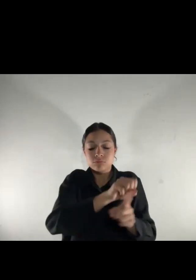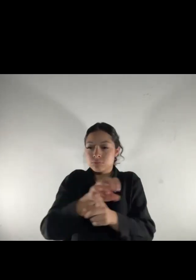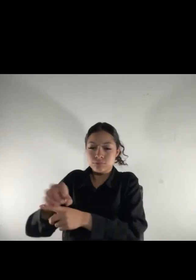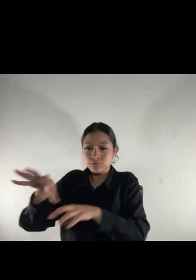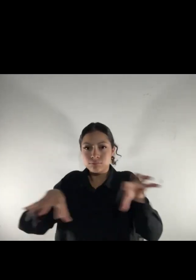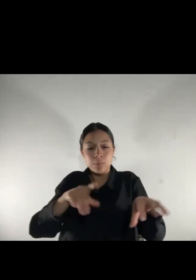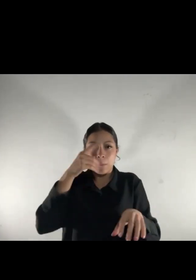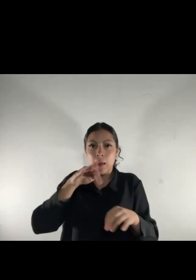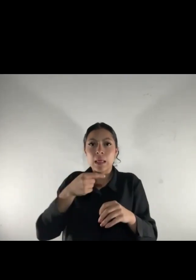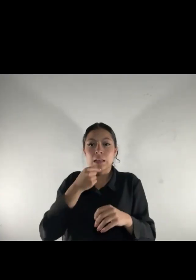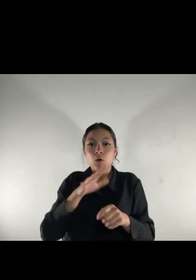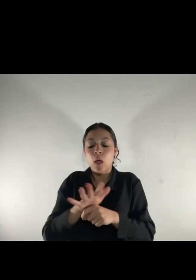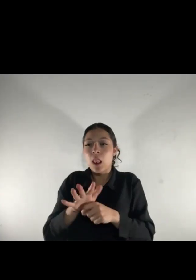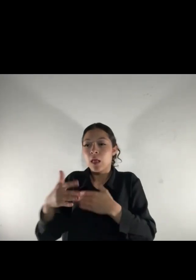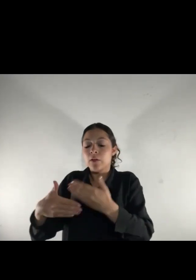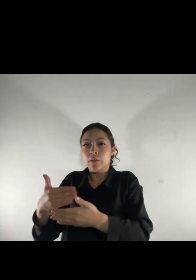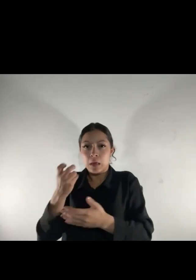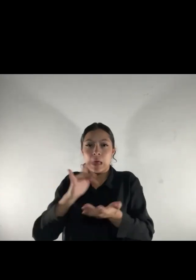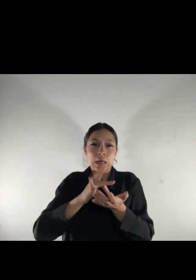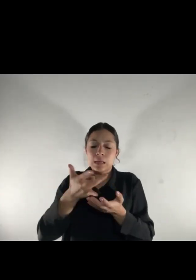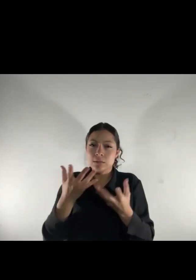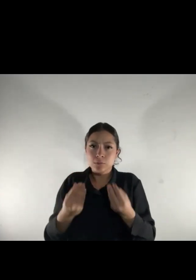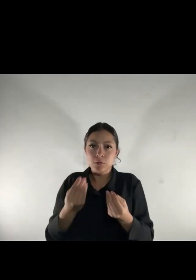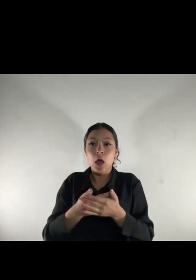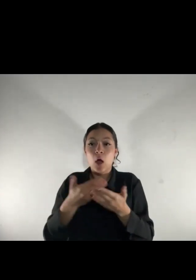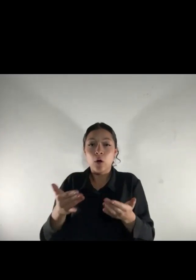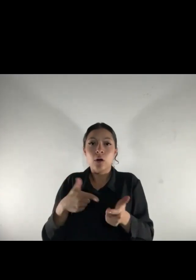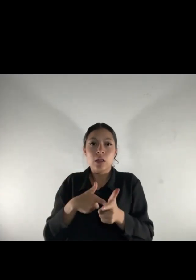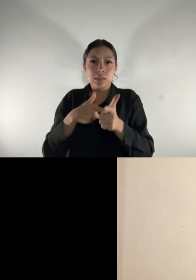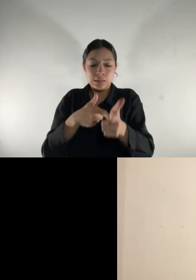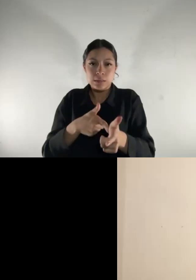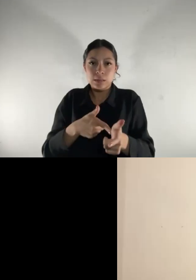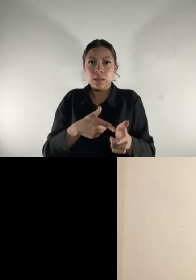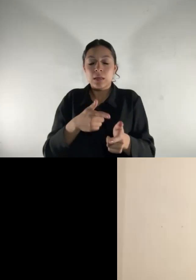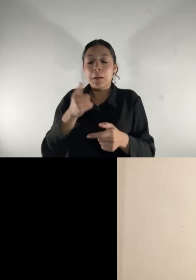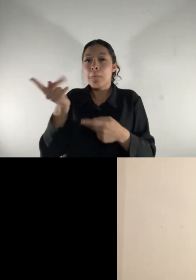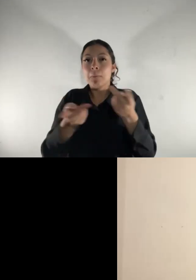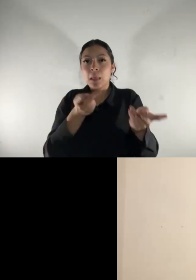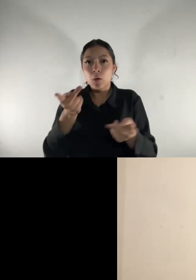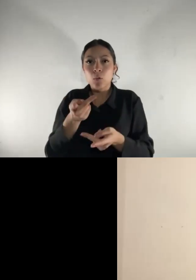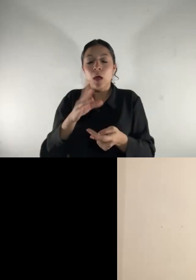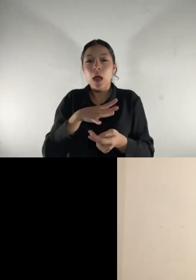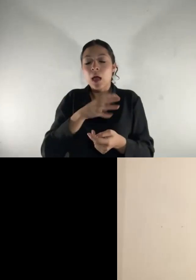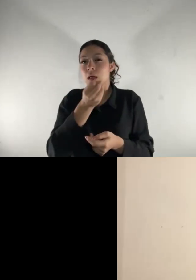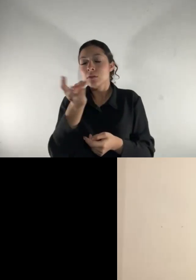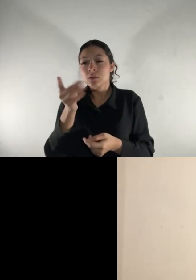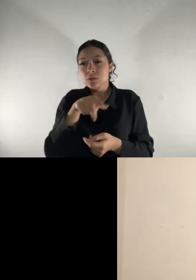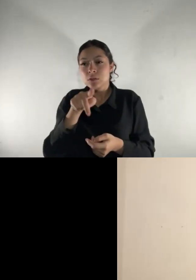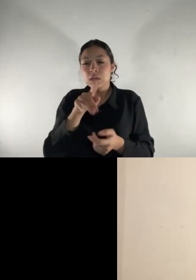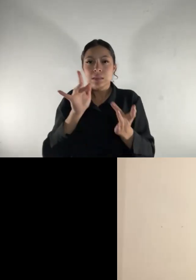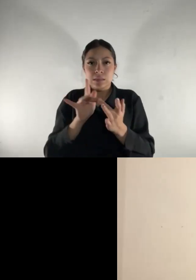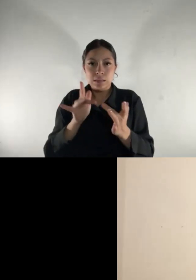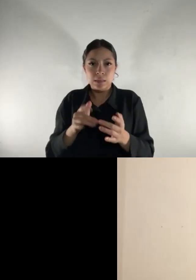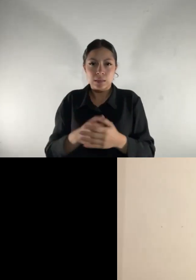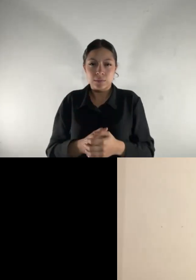muchísimo y ahora sí vamos a dar pauta a las preguntas que hay por allí en el chat. Entonces, vamos a empezar por el